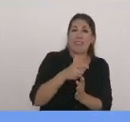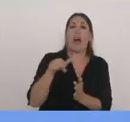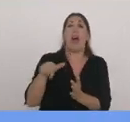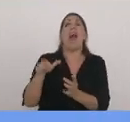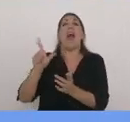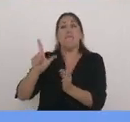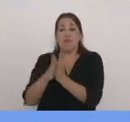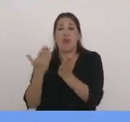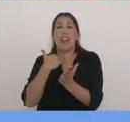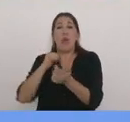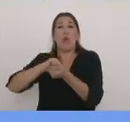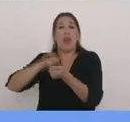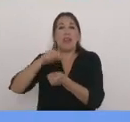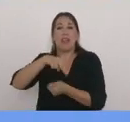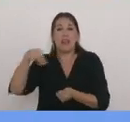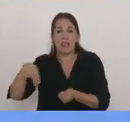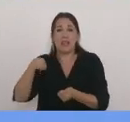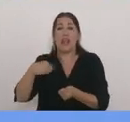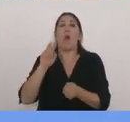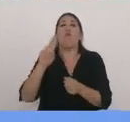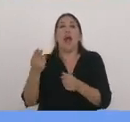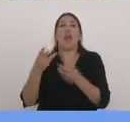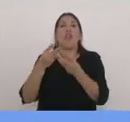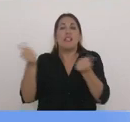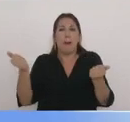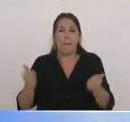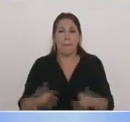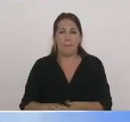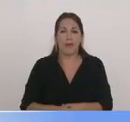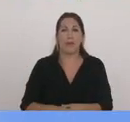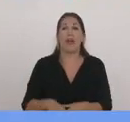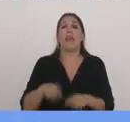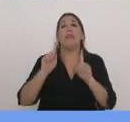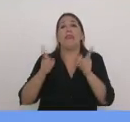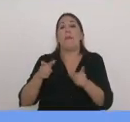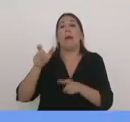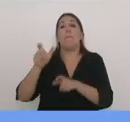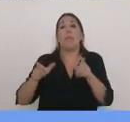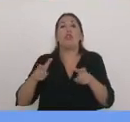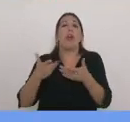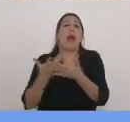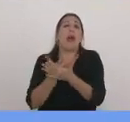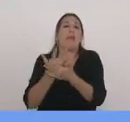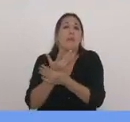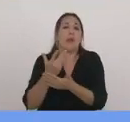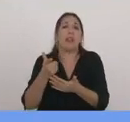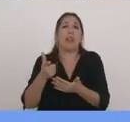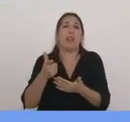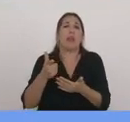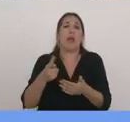abarca solamente los muertos y desaparecidos y las víctimas de